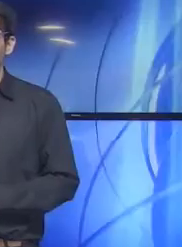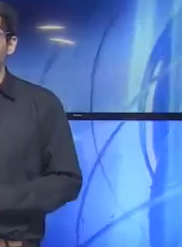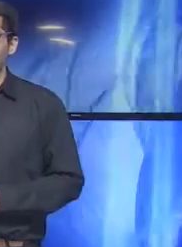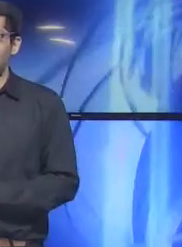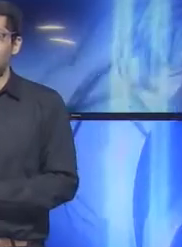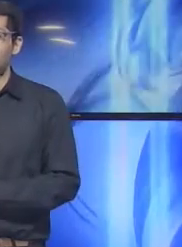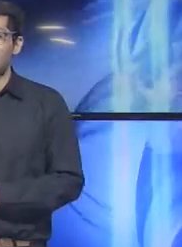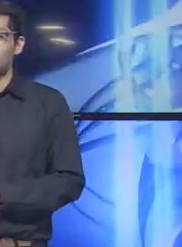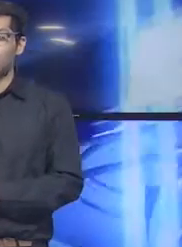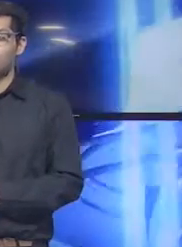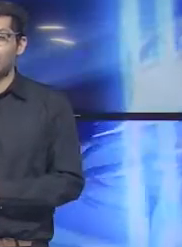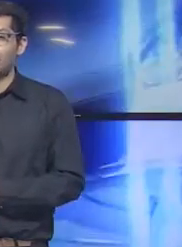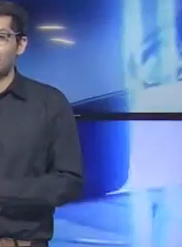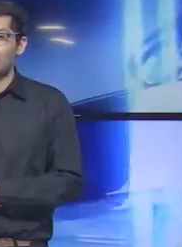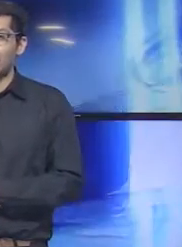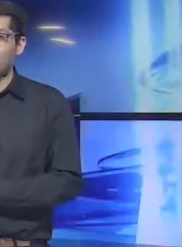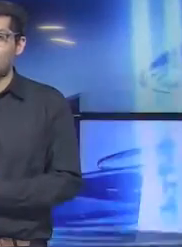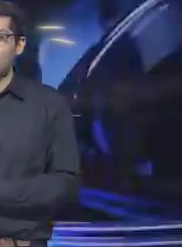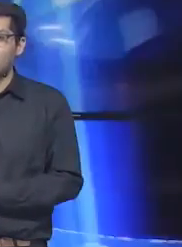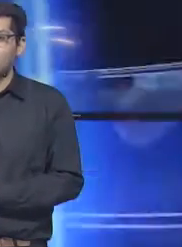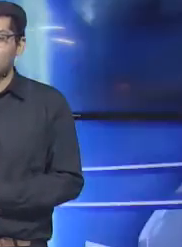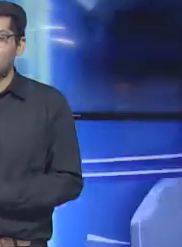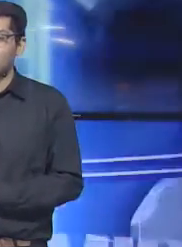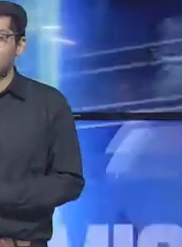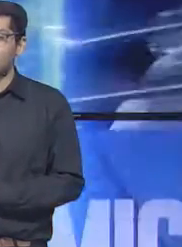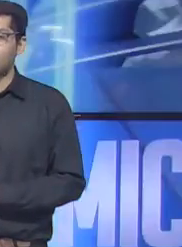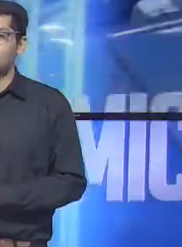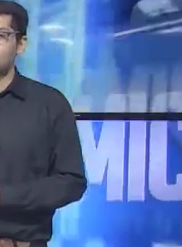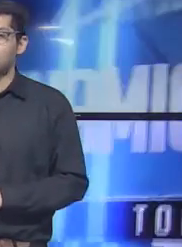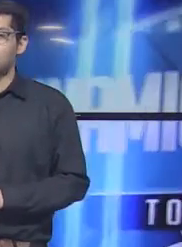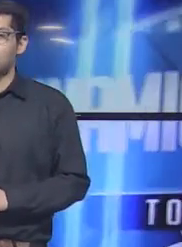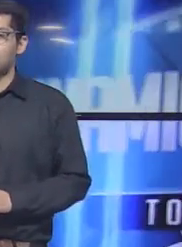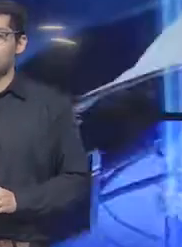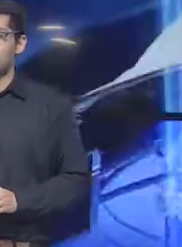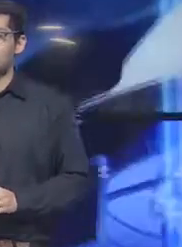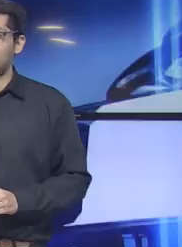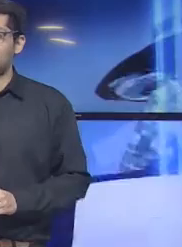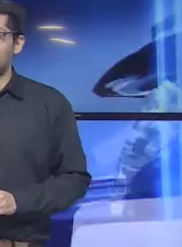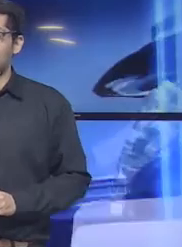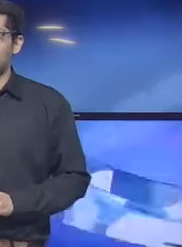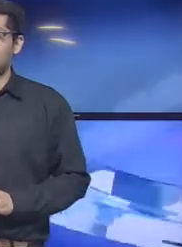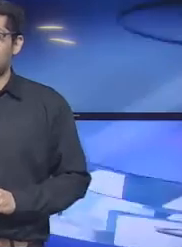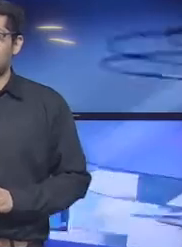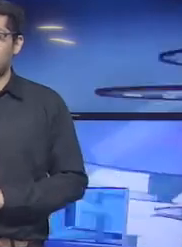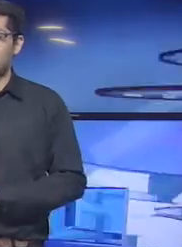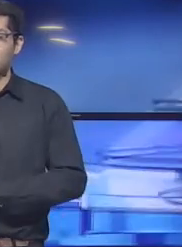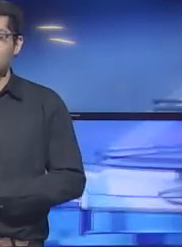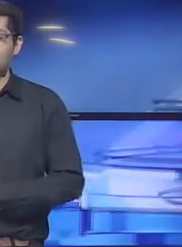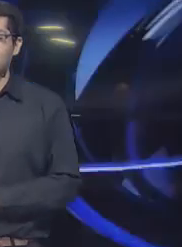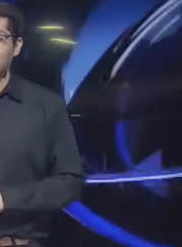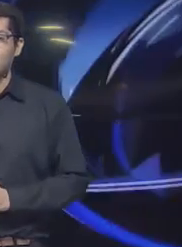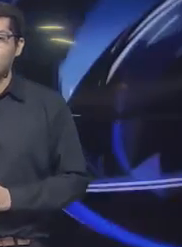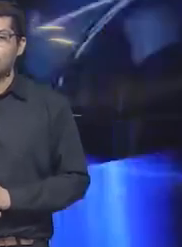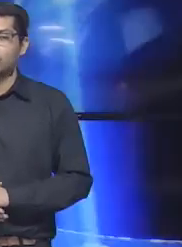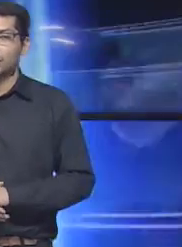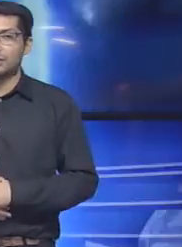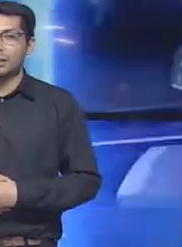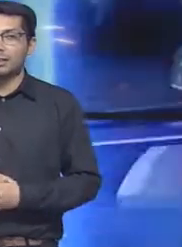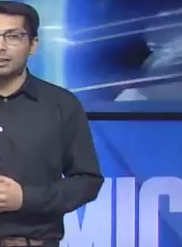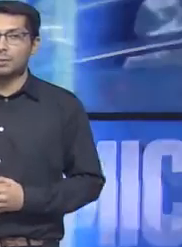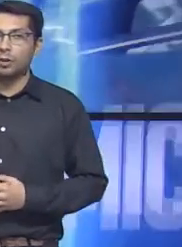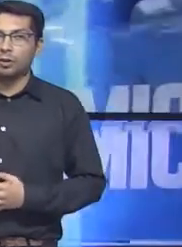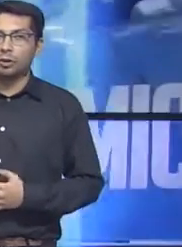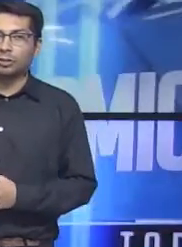Entrar en comunicación con Guillermo Cabrera de la CAME para hablar algunas cosas principalmente del lanzamiento de la Hora 12, pero le damos la bienvenida. Buenas